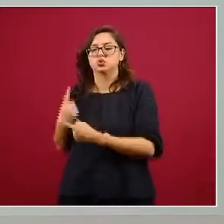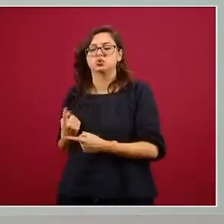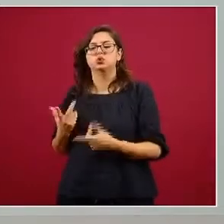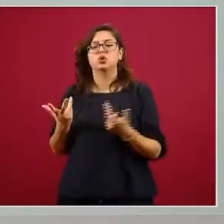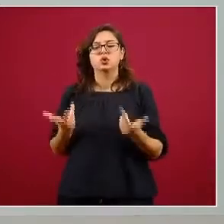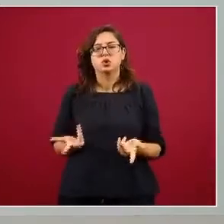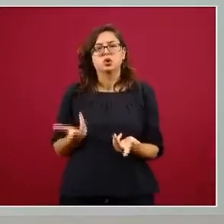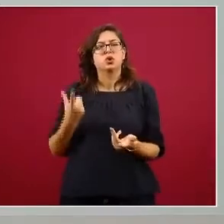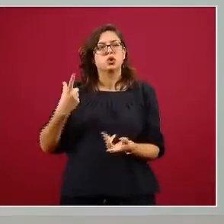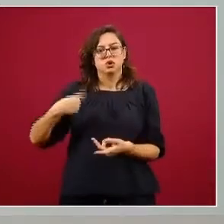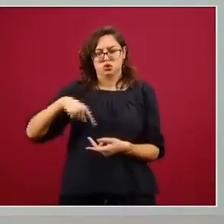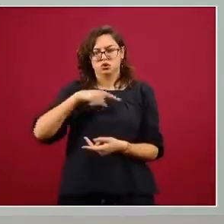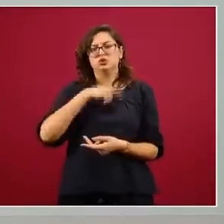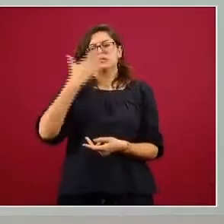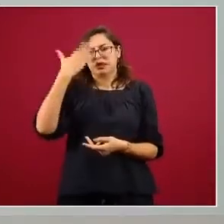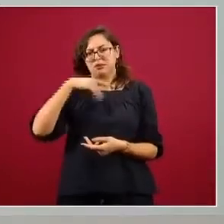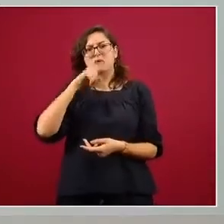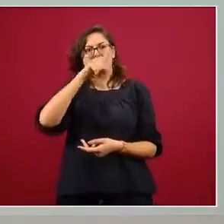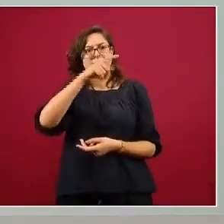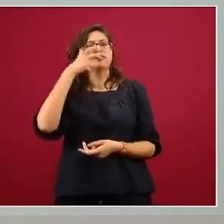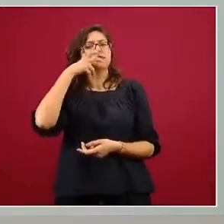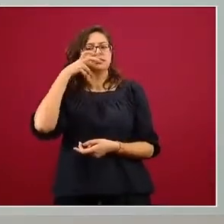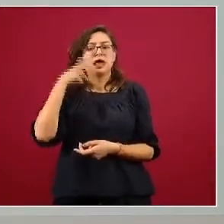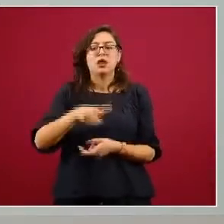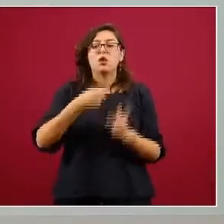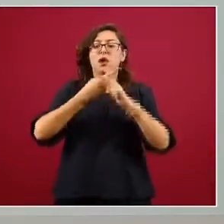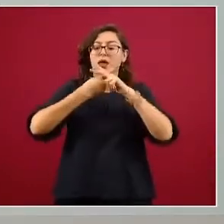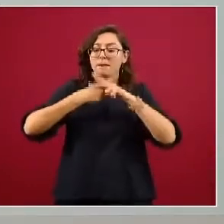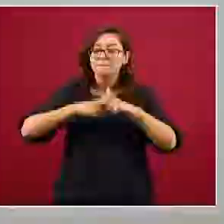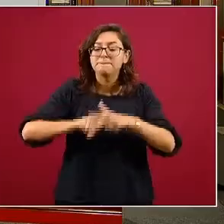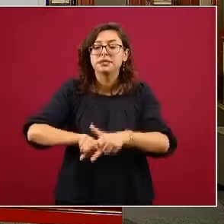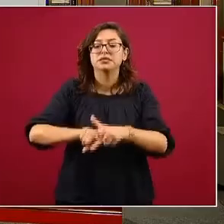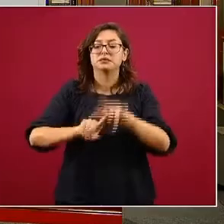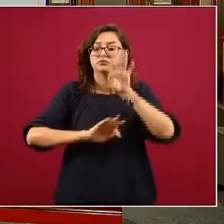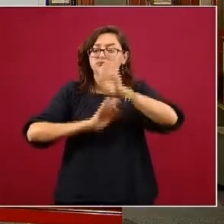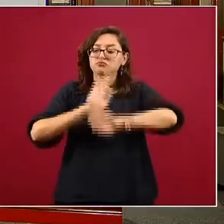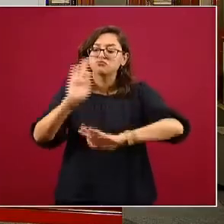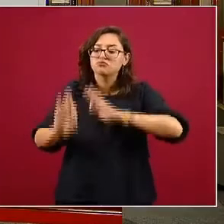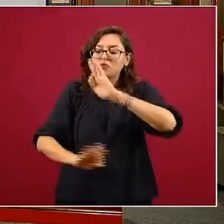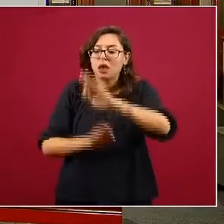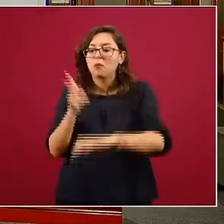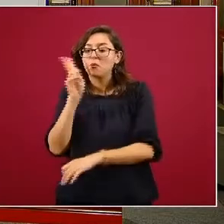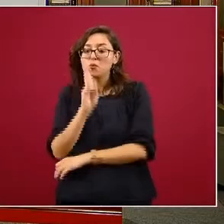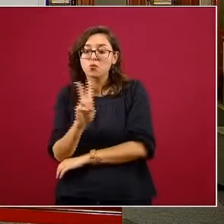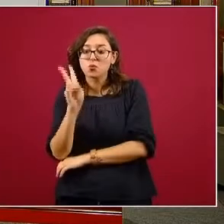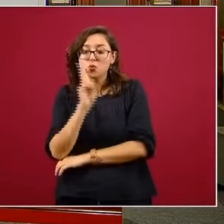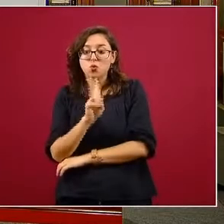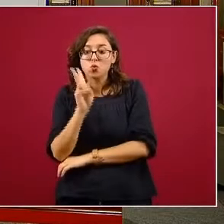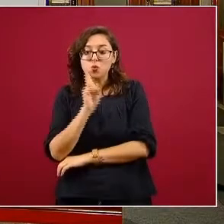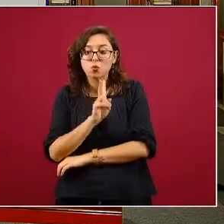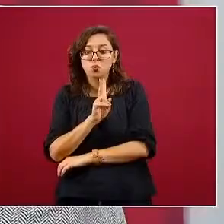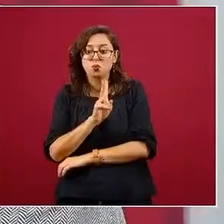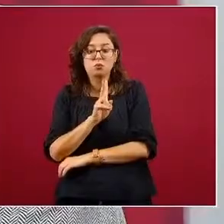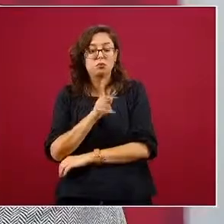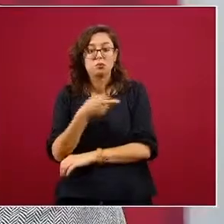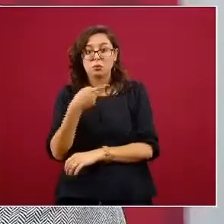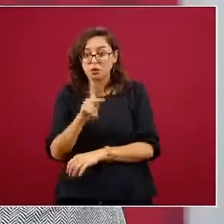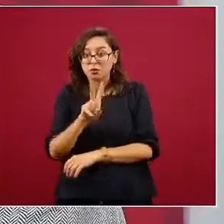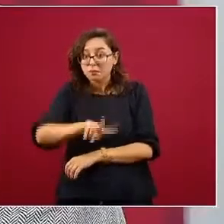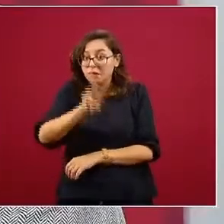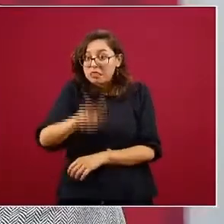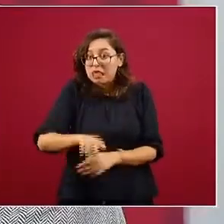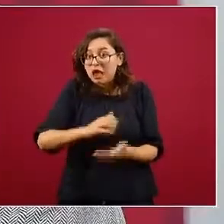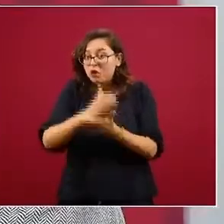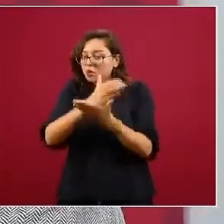de que precisamente en Hidalgo se ha ocupado esta terapia como ensayos clínicos, pero no conocemos más allá los resultados de